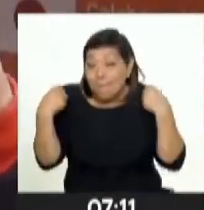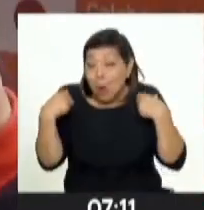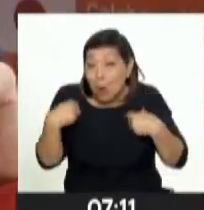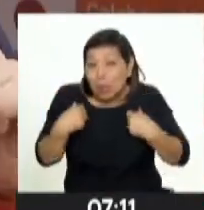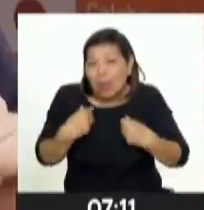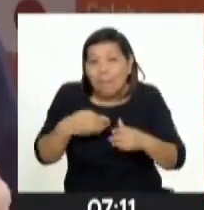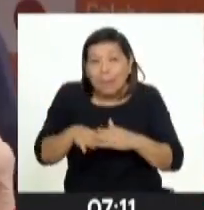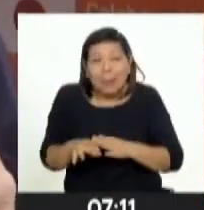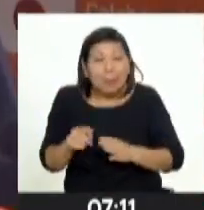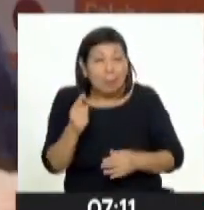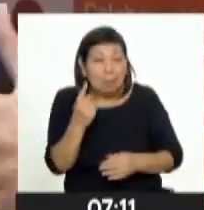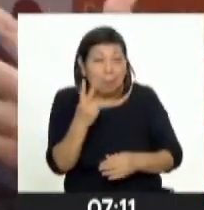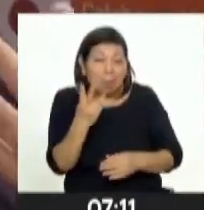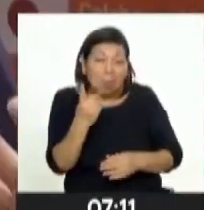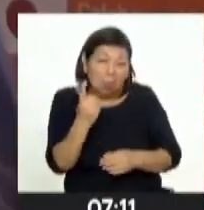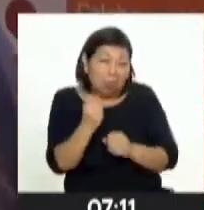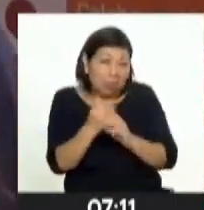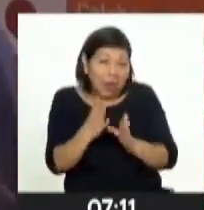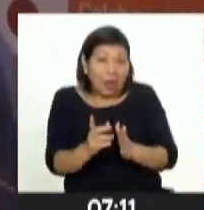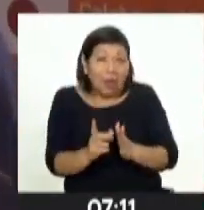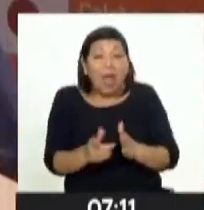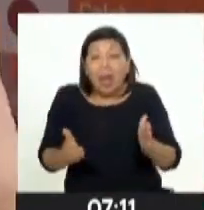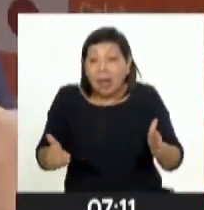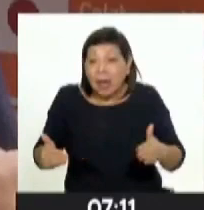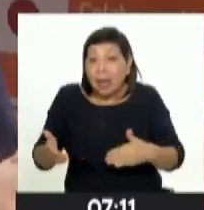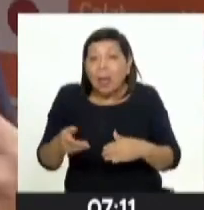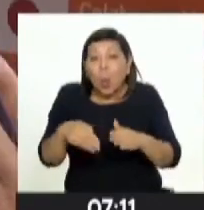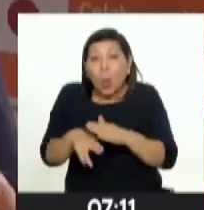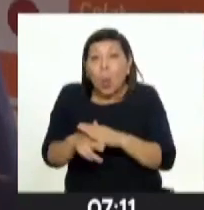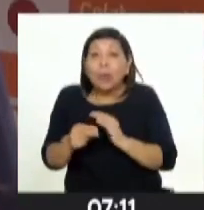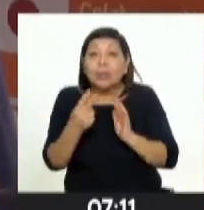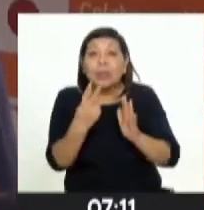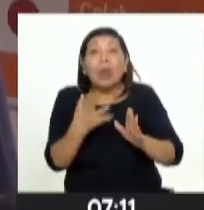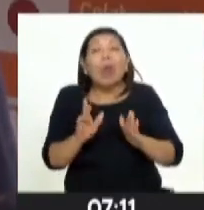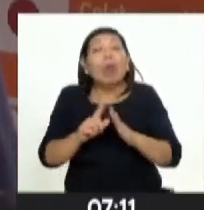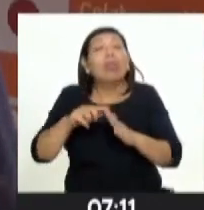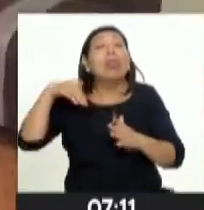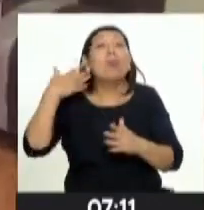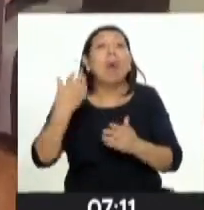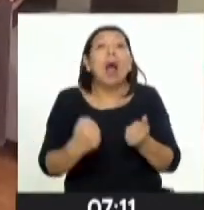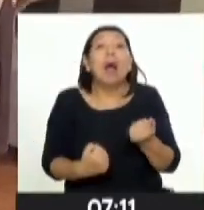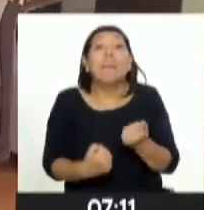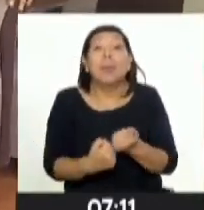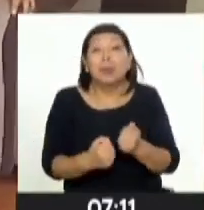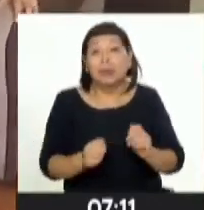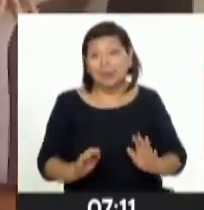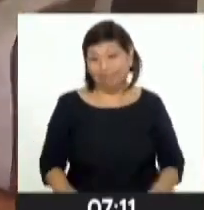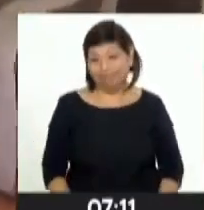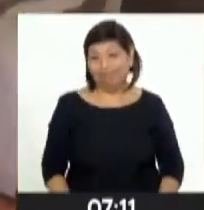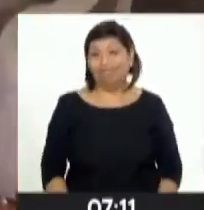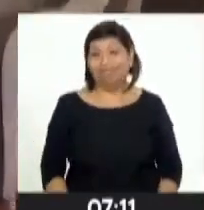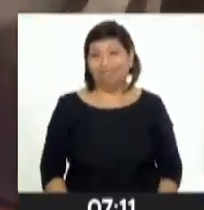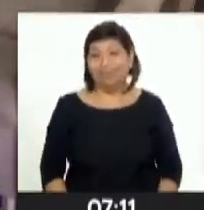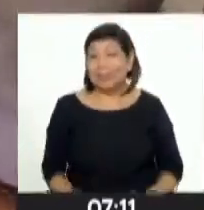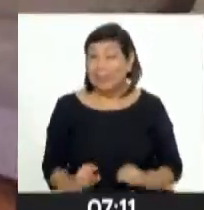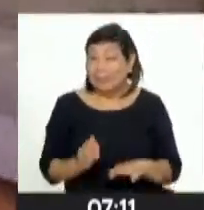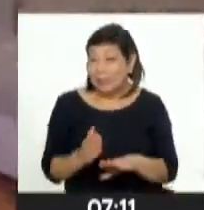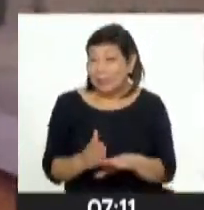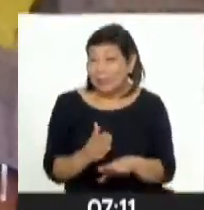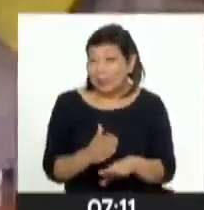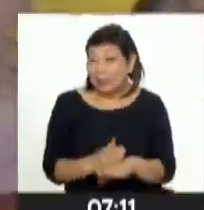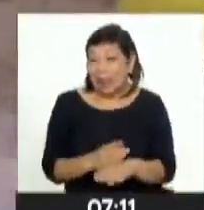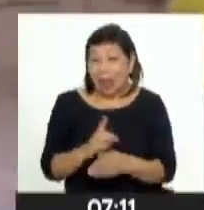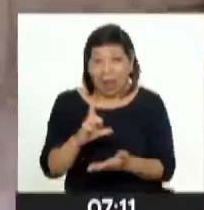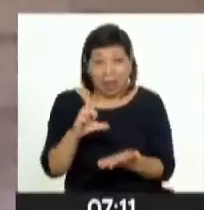emergencia para las primeras 24 horas y la caja de reserva para las 72 horas posteriores. El simulacro, que se desarrollará en